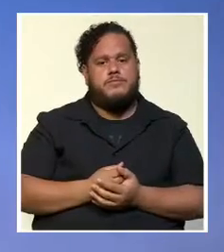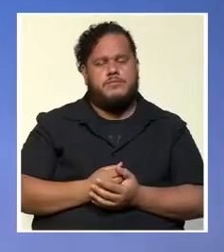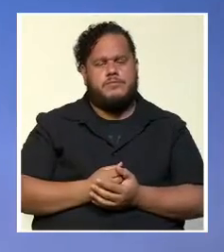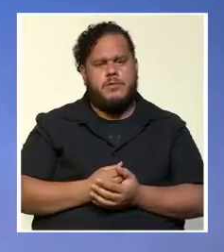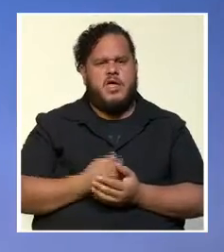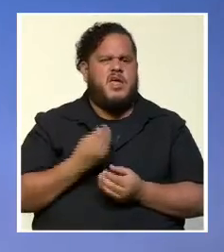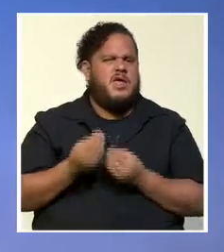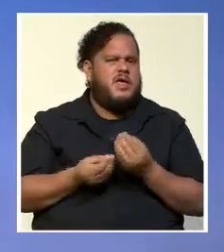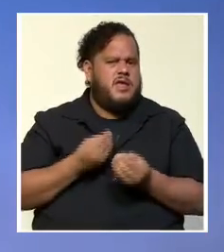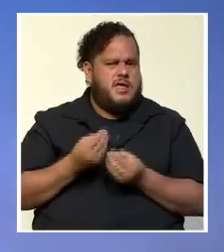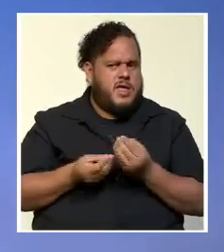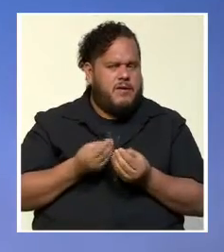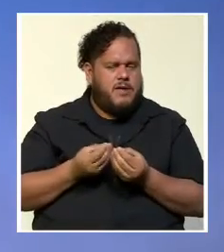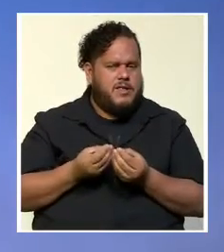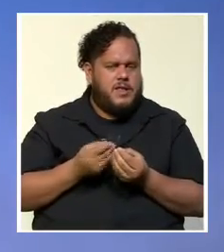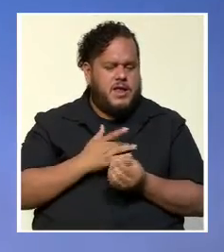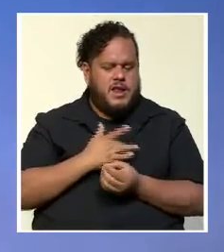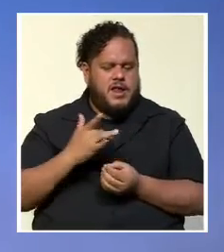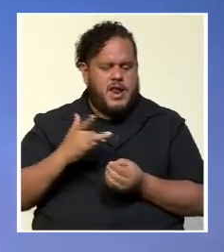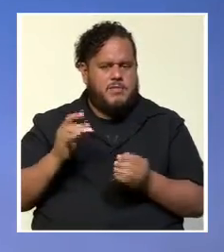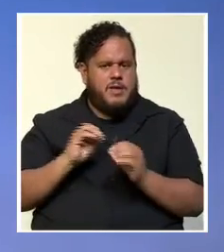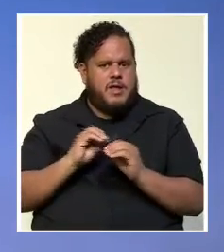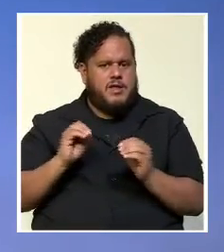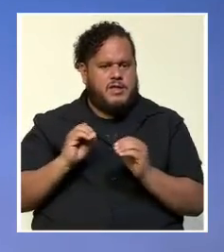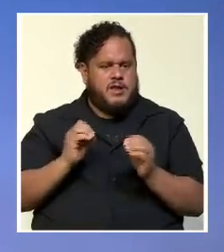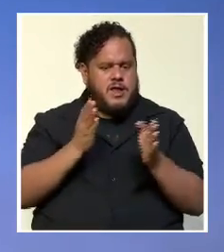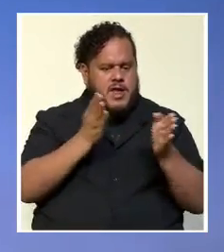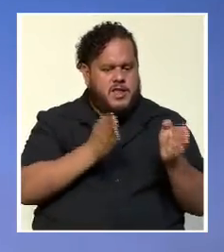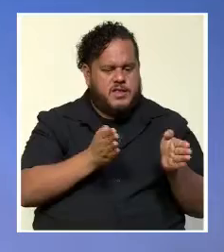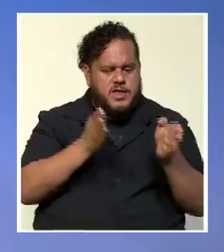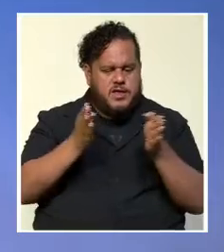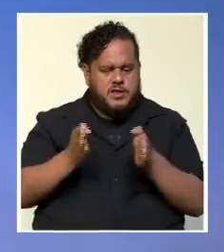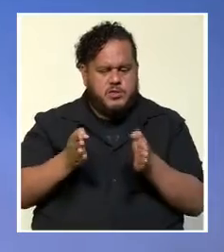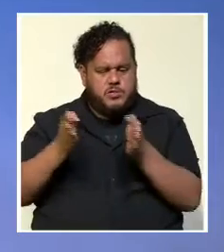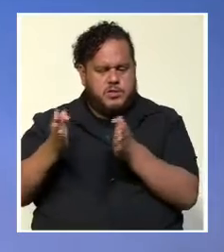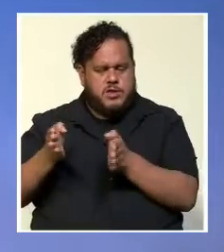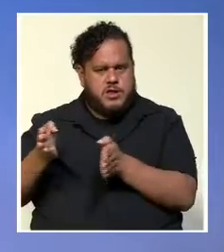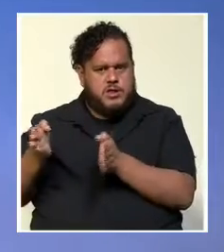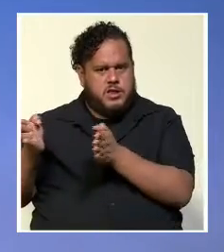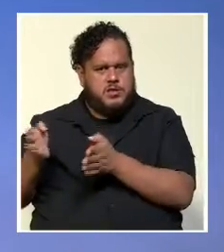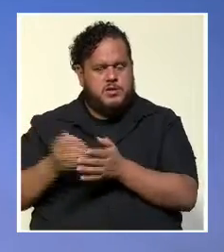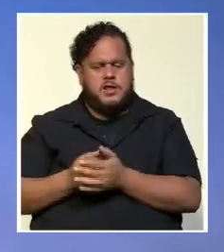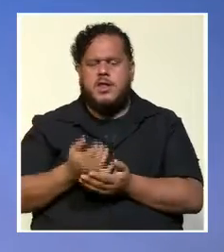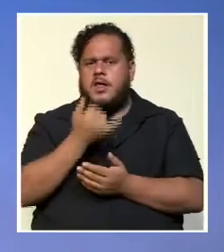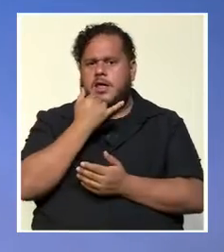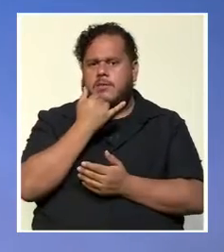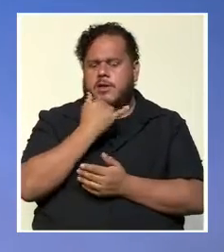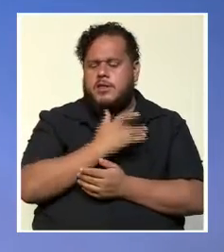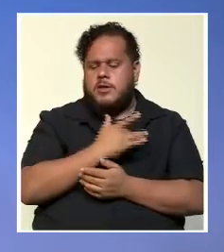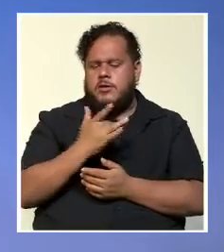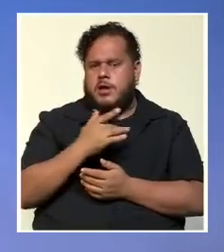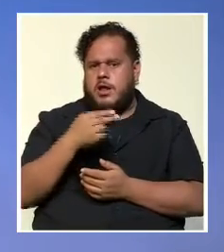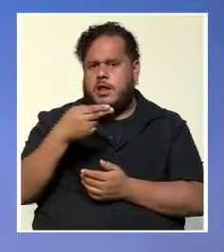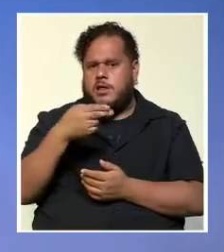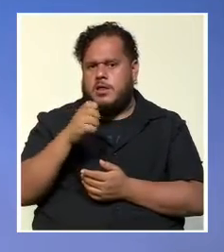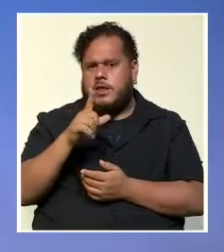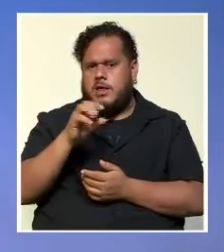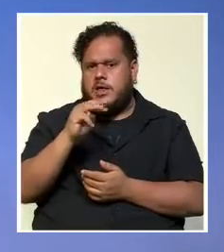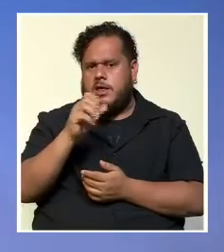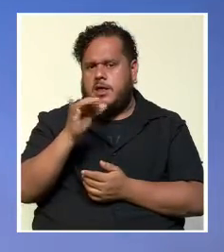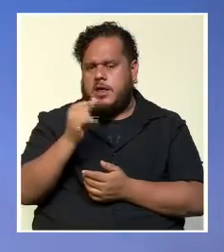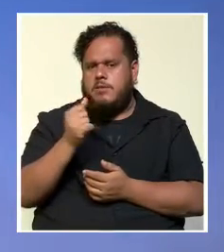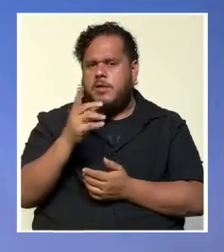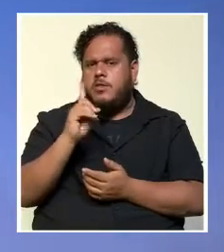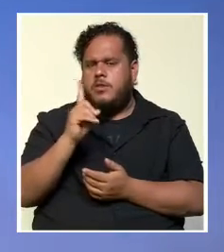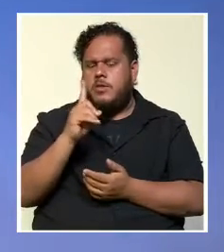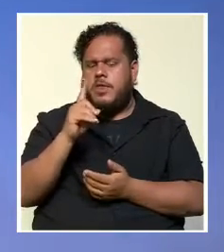¿Qué va a hacer el alma sin sus estaciones? ¿Qué pasará con el alma de Hellman inmersa en el